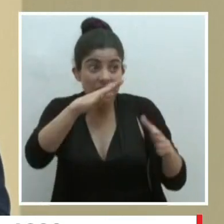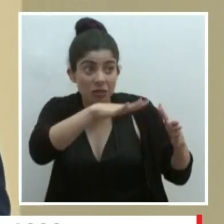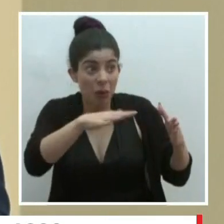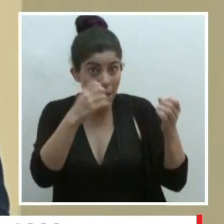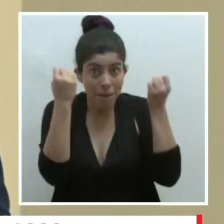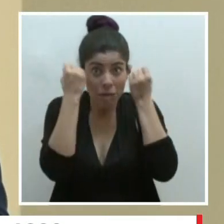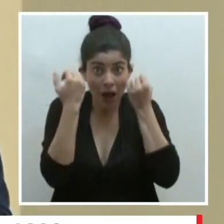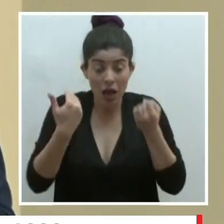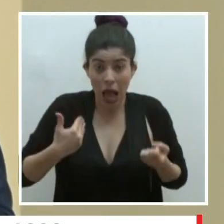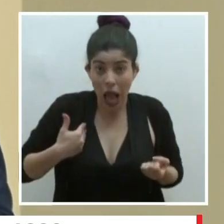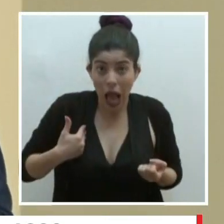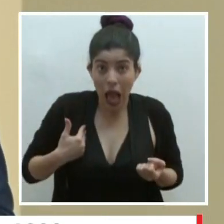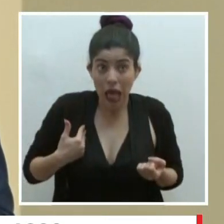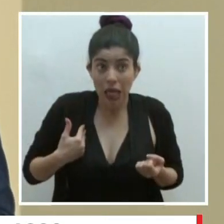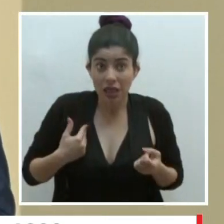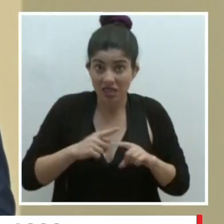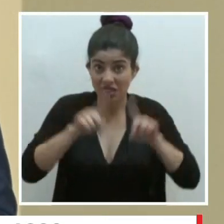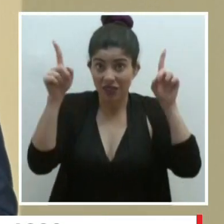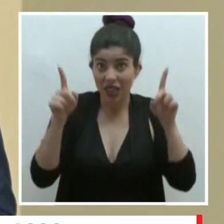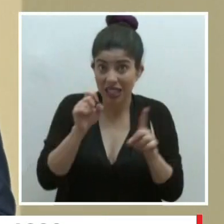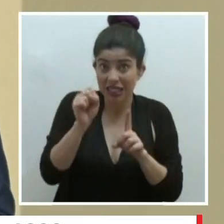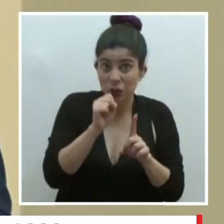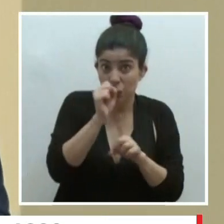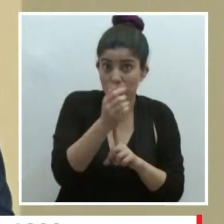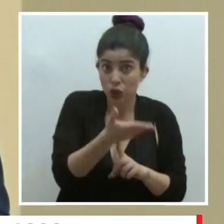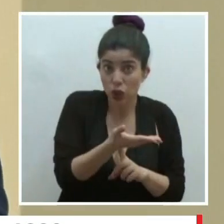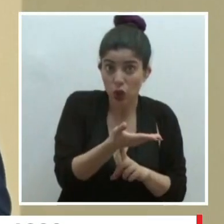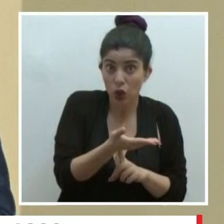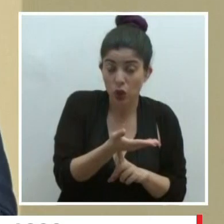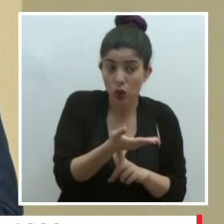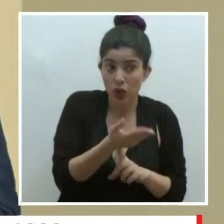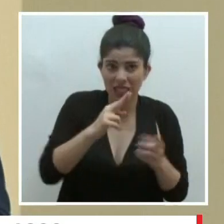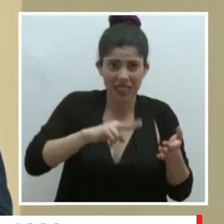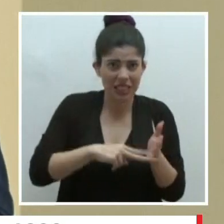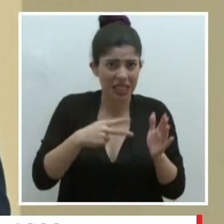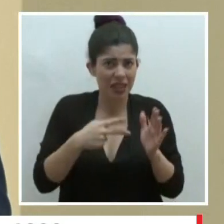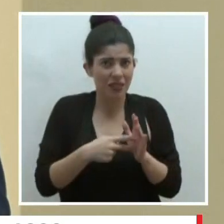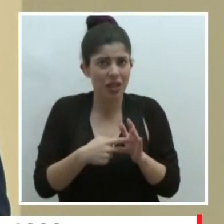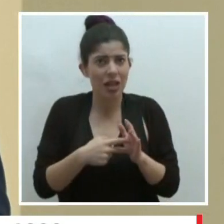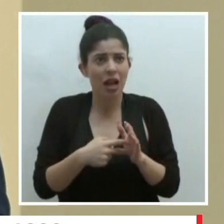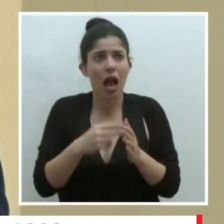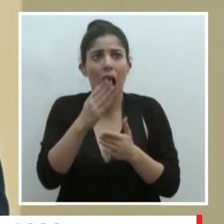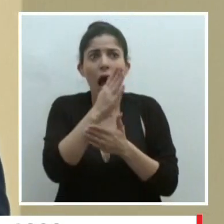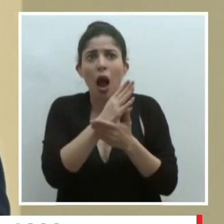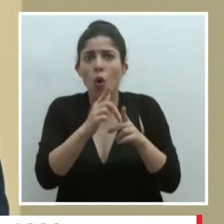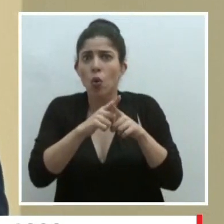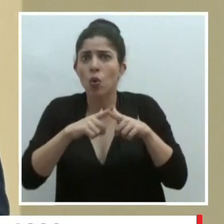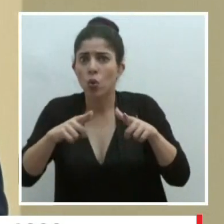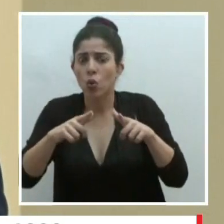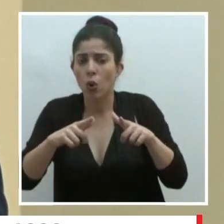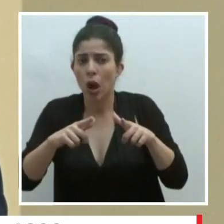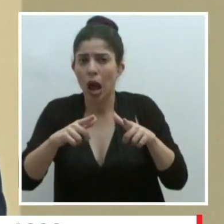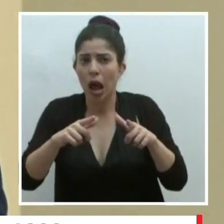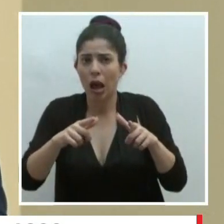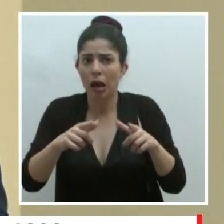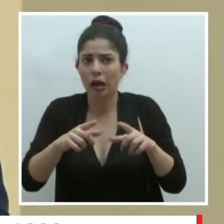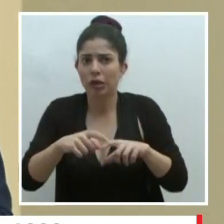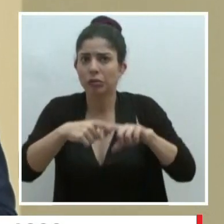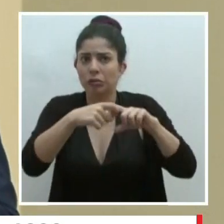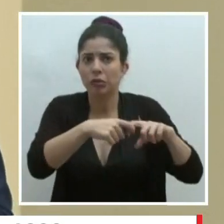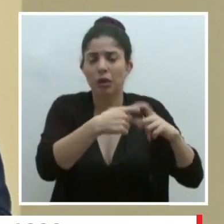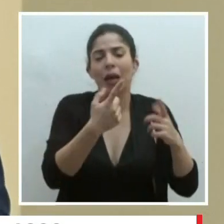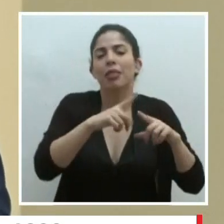tiene una situación diferente y que eventualmente pues podríamos considerar en algunos sectores hacer un levantamiento, pero eso solamente, como le digo,